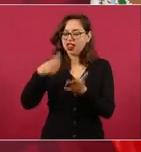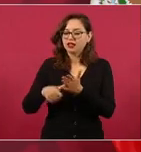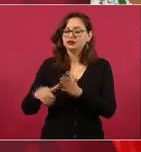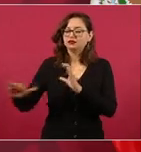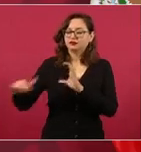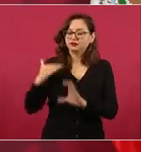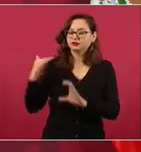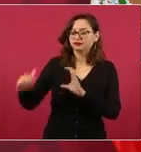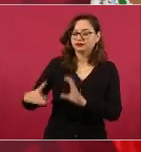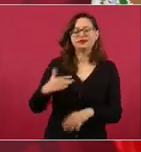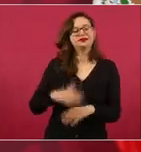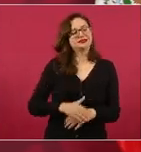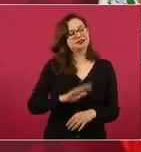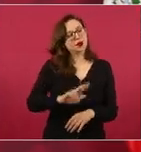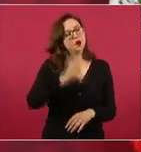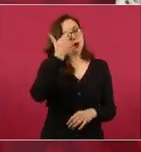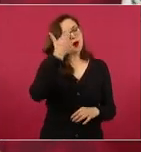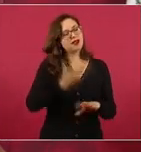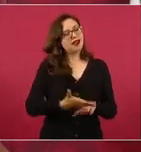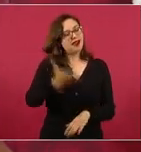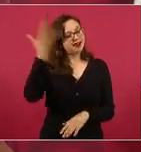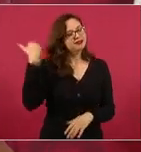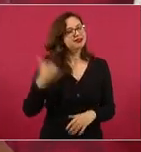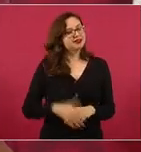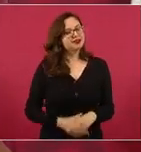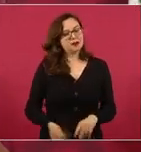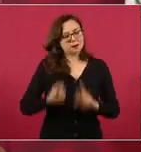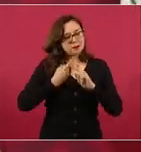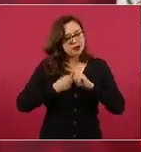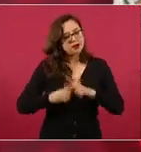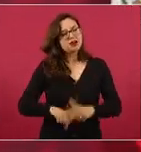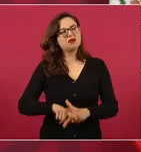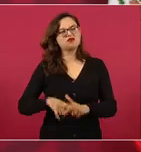empezamos? Que nadie quería ser candidato.